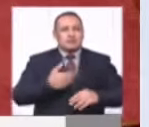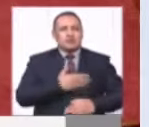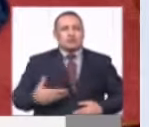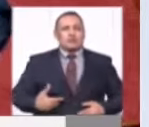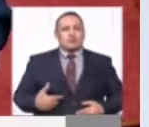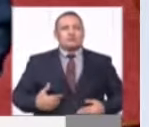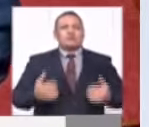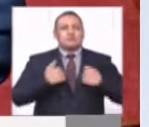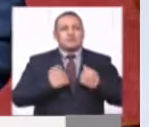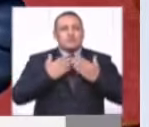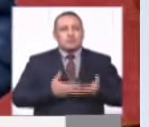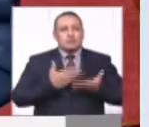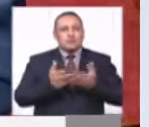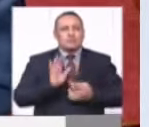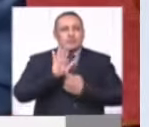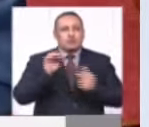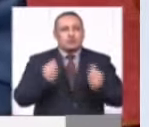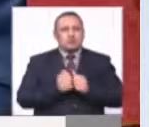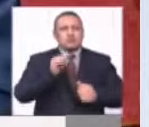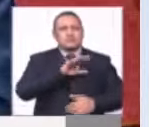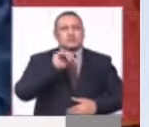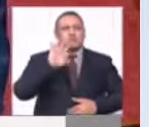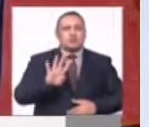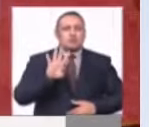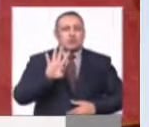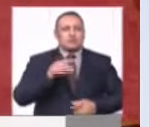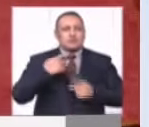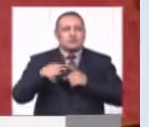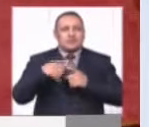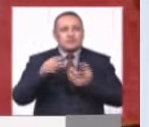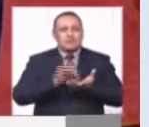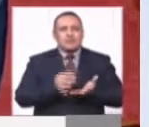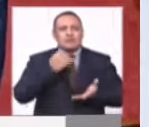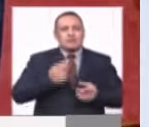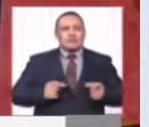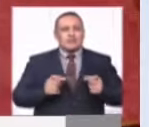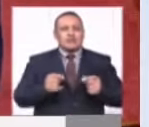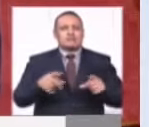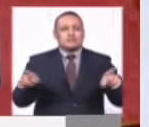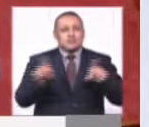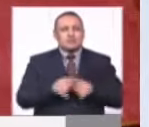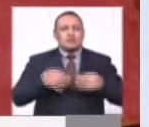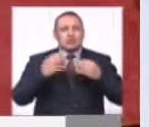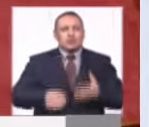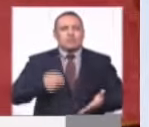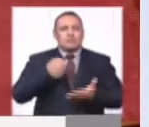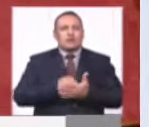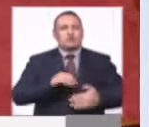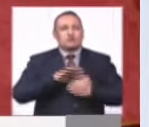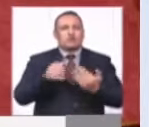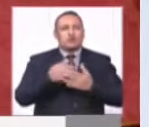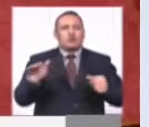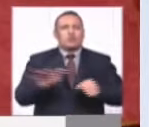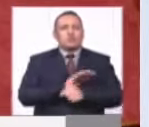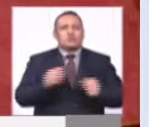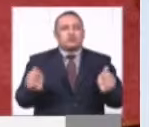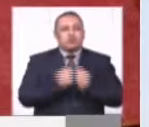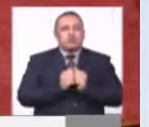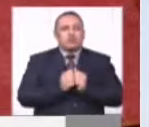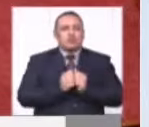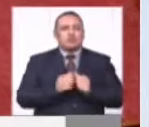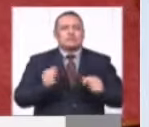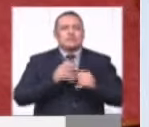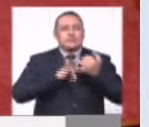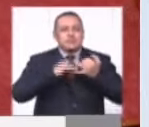gobierno ha dispuesto que los 54 medicamentos oncológicos los cubra en su totalidad a través